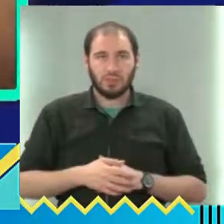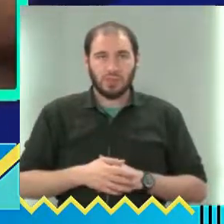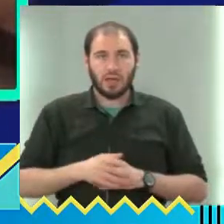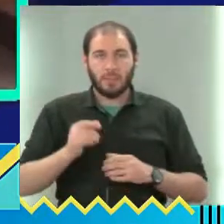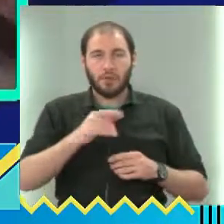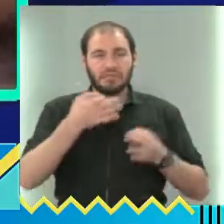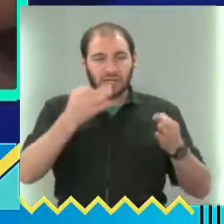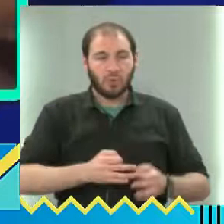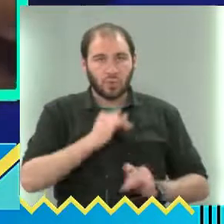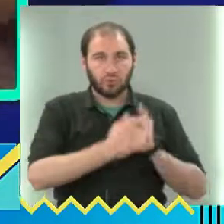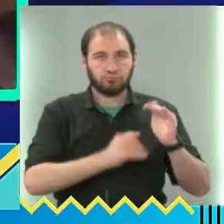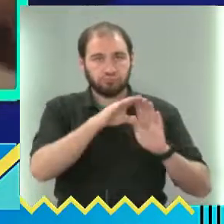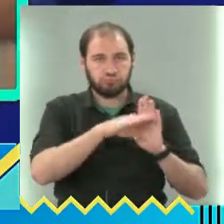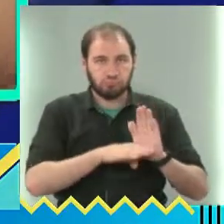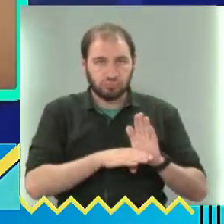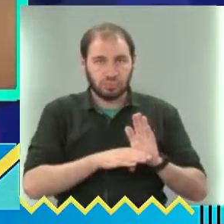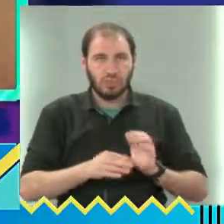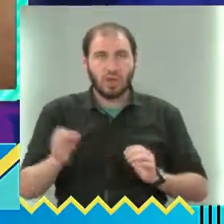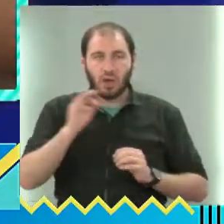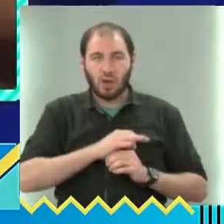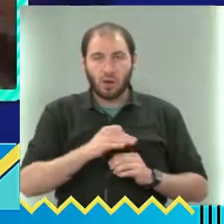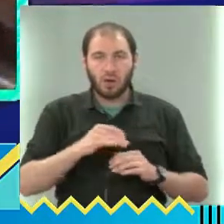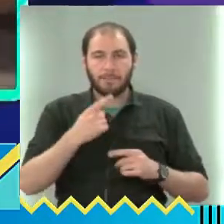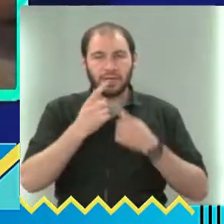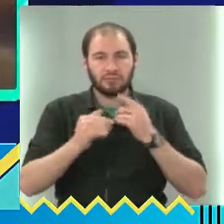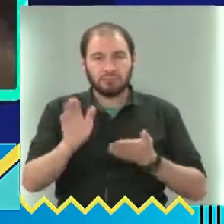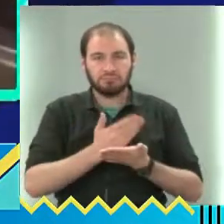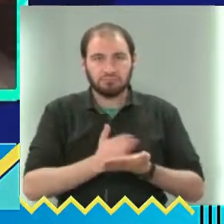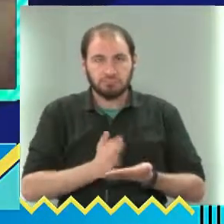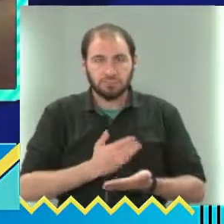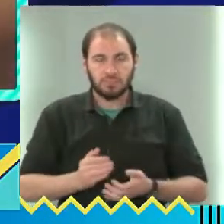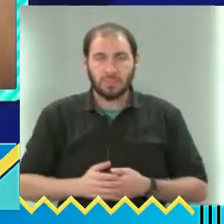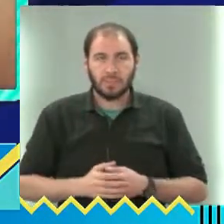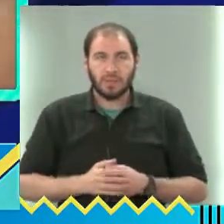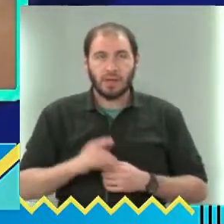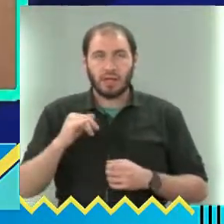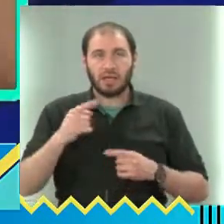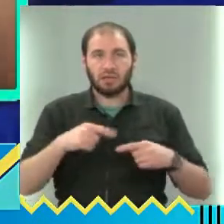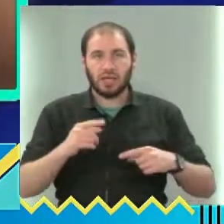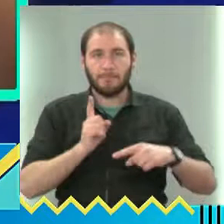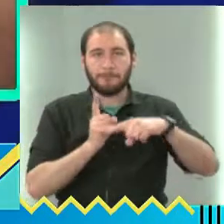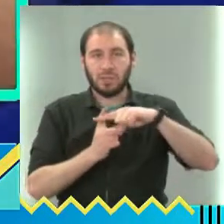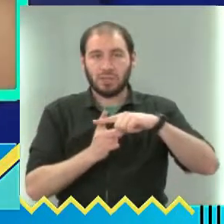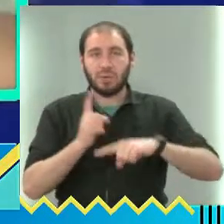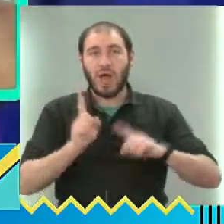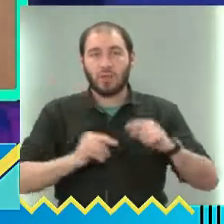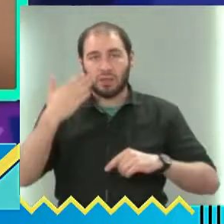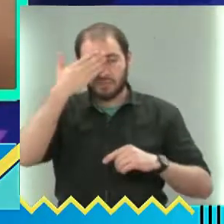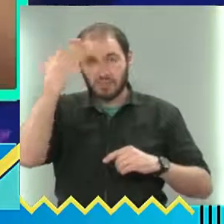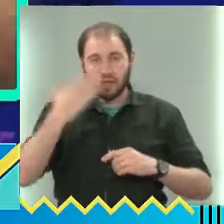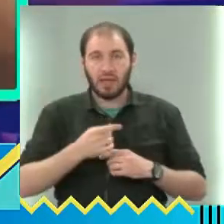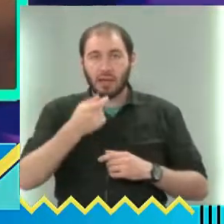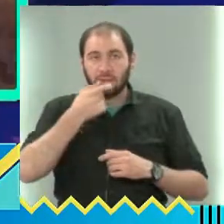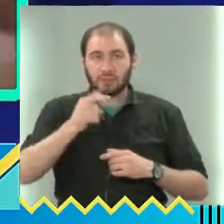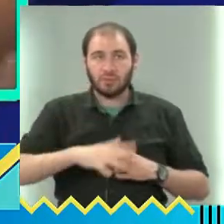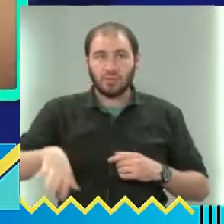ponen que es segura, digamos, o no omiten ciertas preguntas en la entrevista, tienen serología reactiva para ciertas enfermedades. Mendoza es